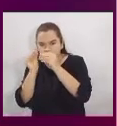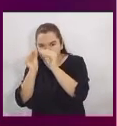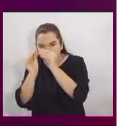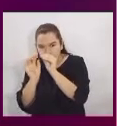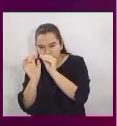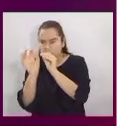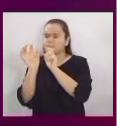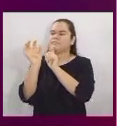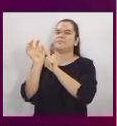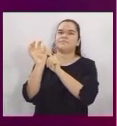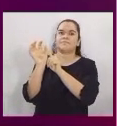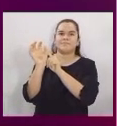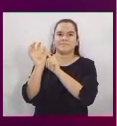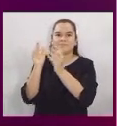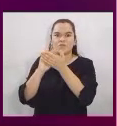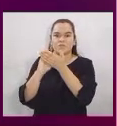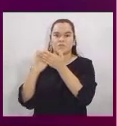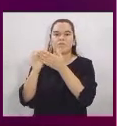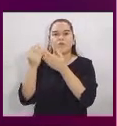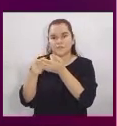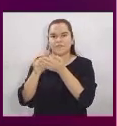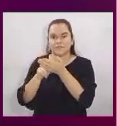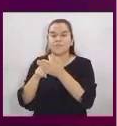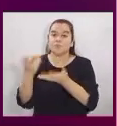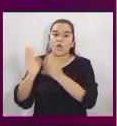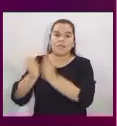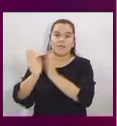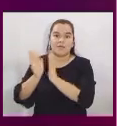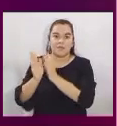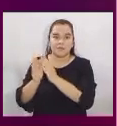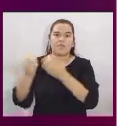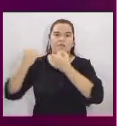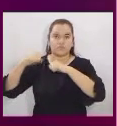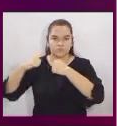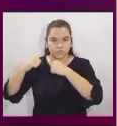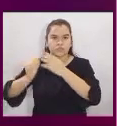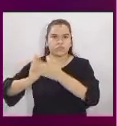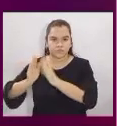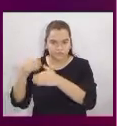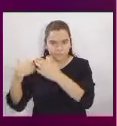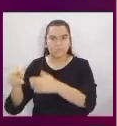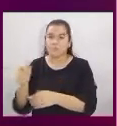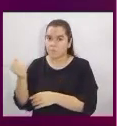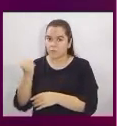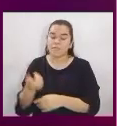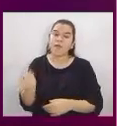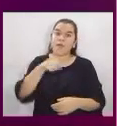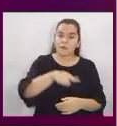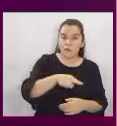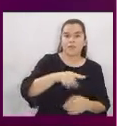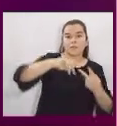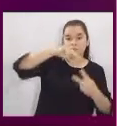Por eso es muy importante la rehabilitación física. Para las ataxias genéticas, también